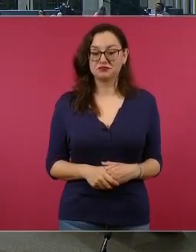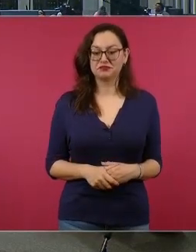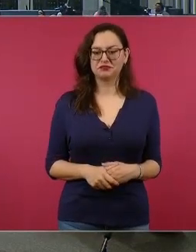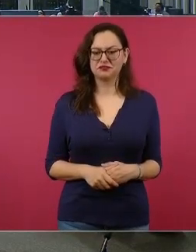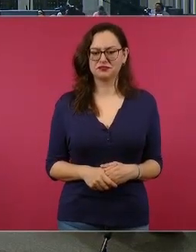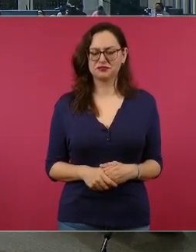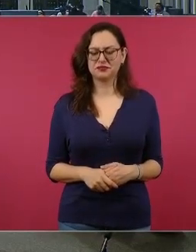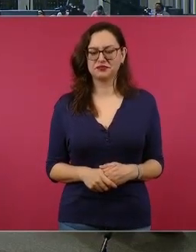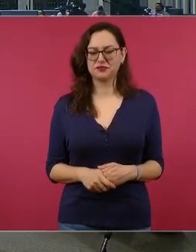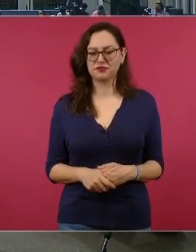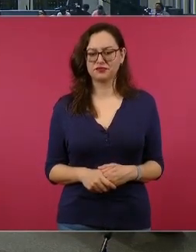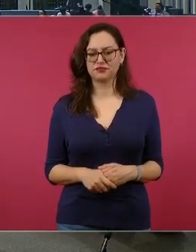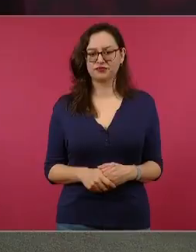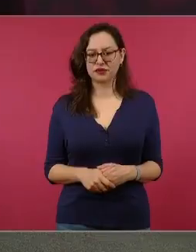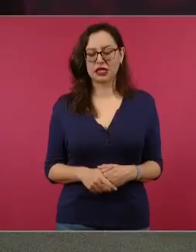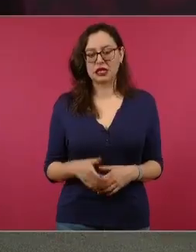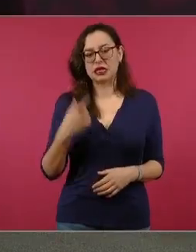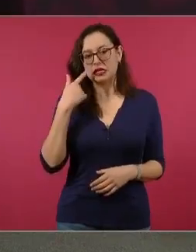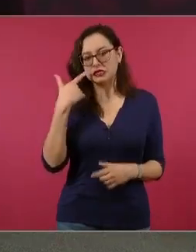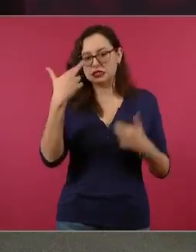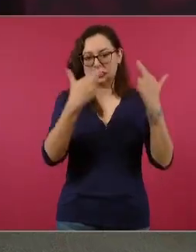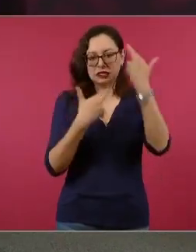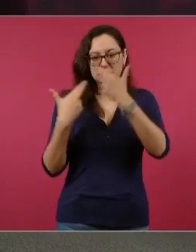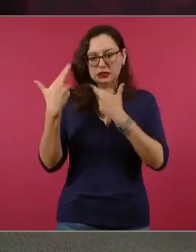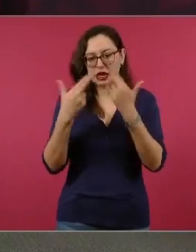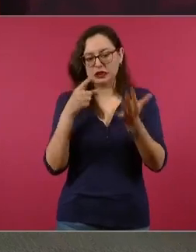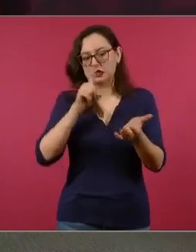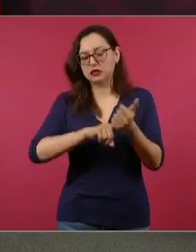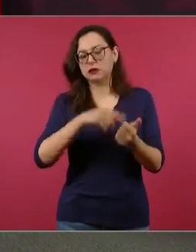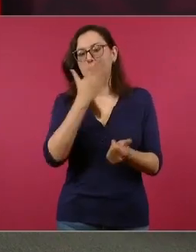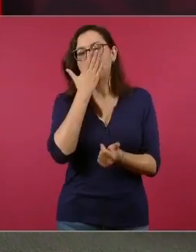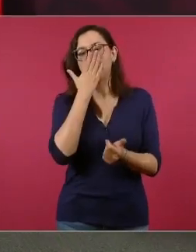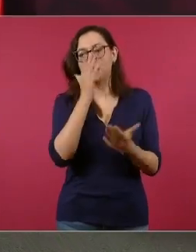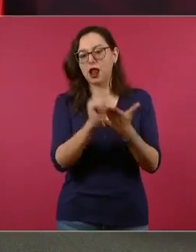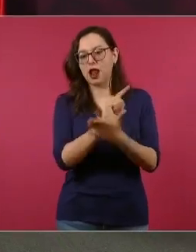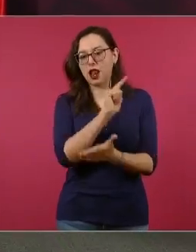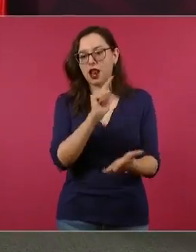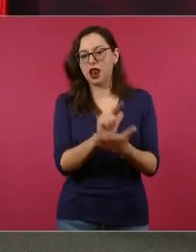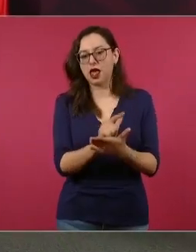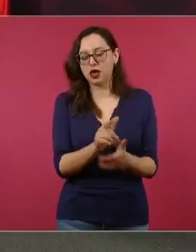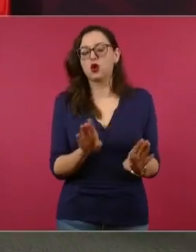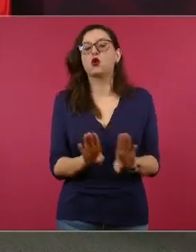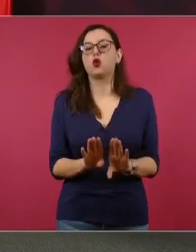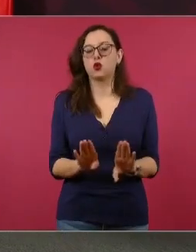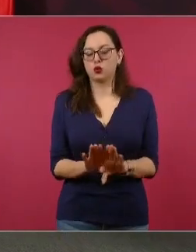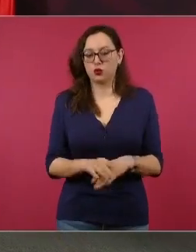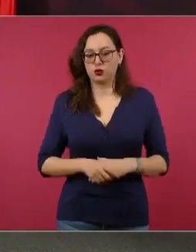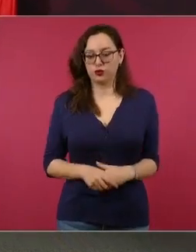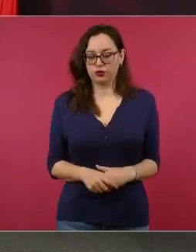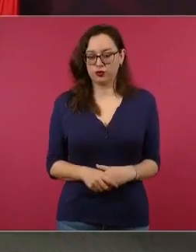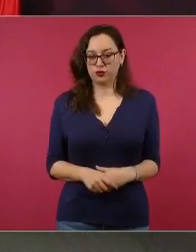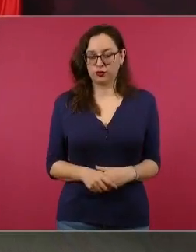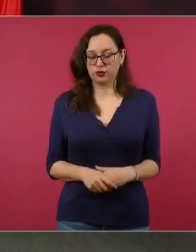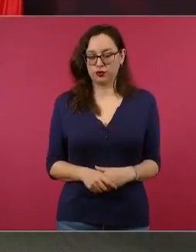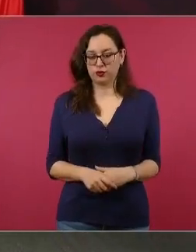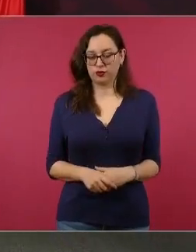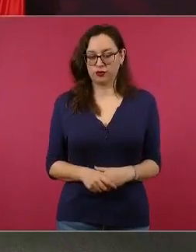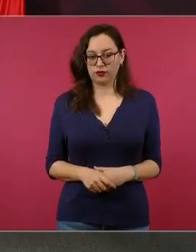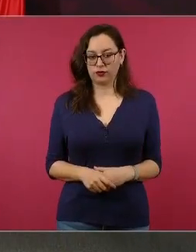Hay que ver cómo está la legislación de Sonora, pero que